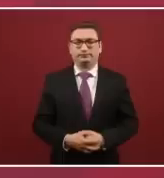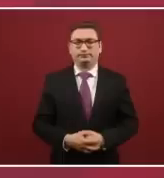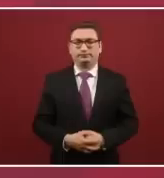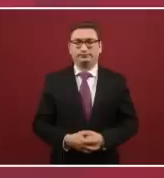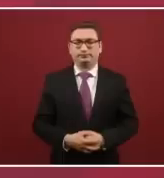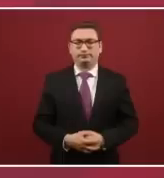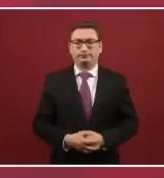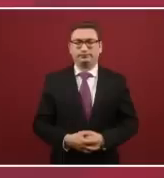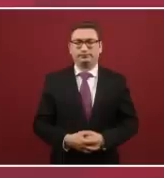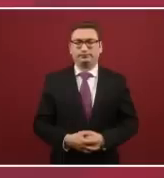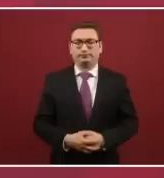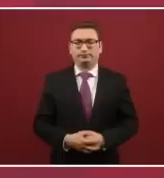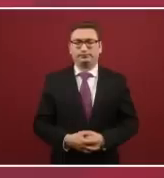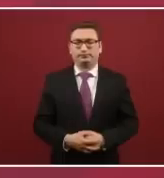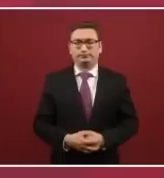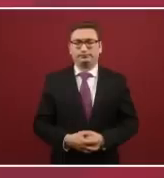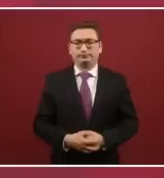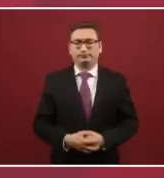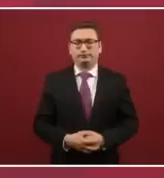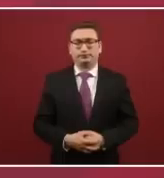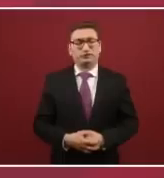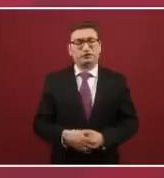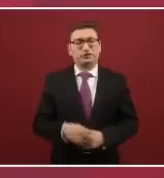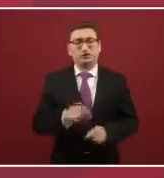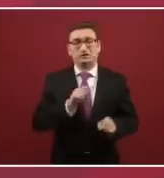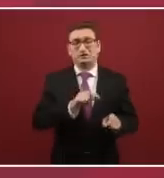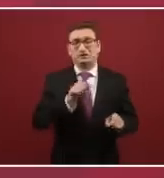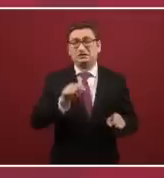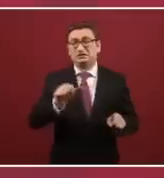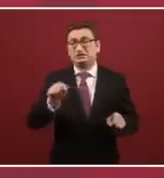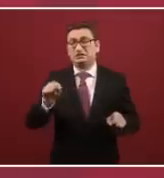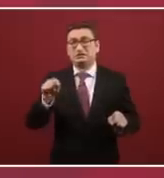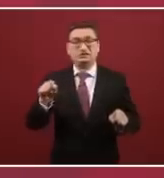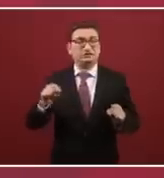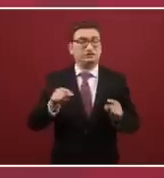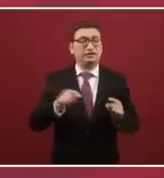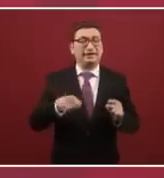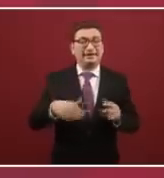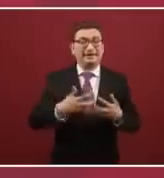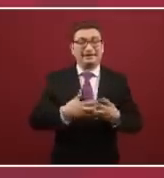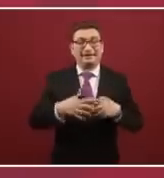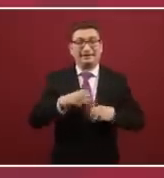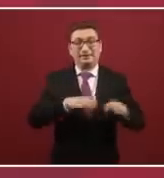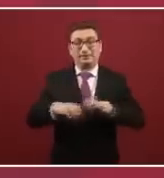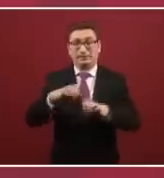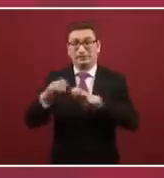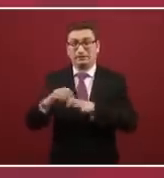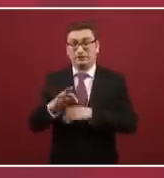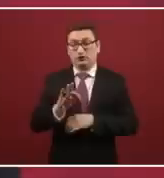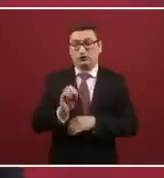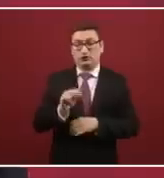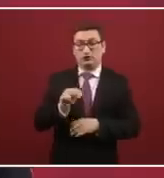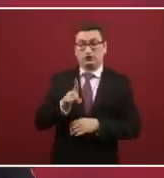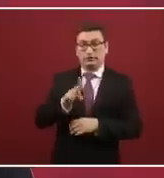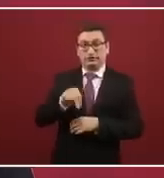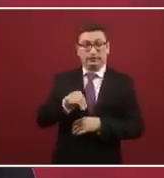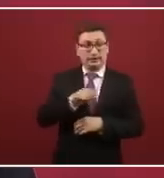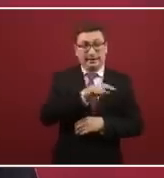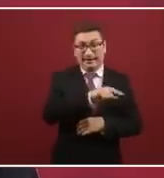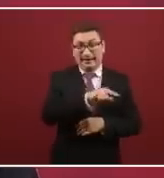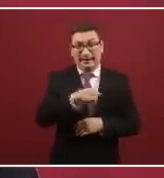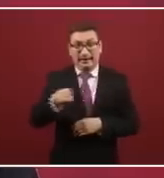constelación de empresas alrededor del Fonden, que eran las que vendían todo.